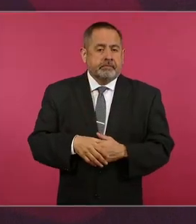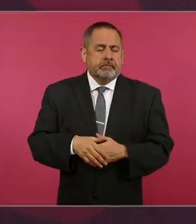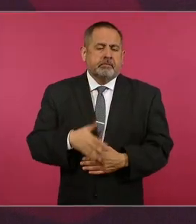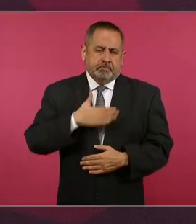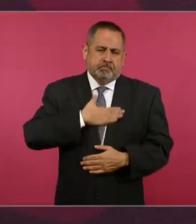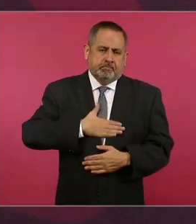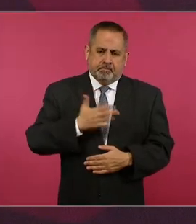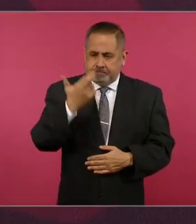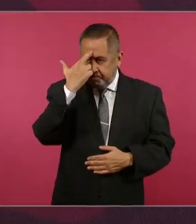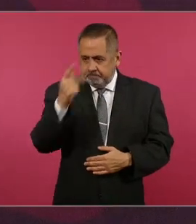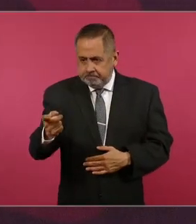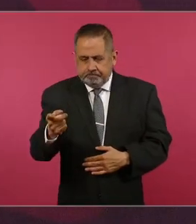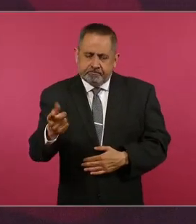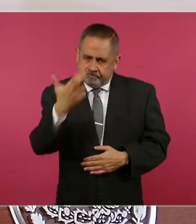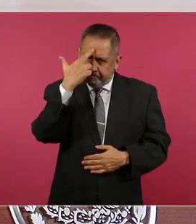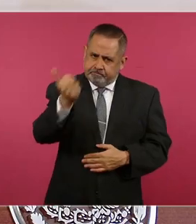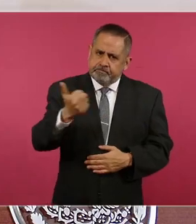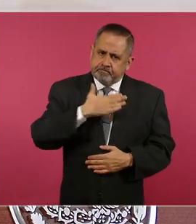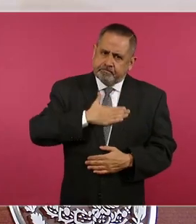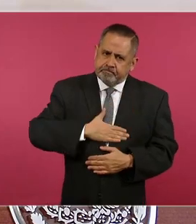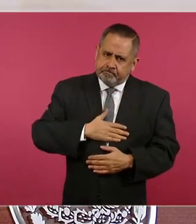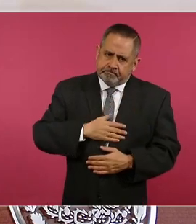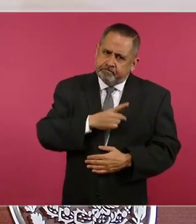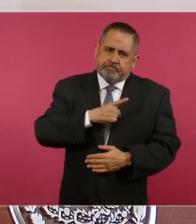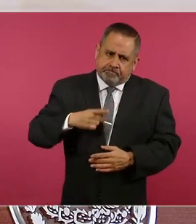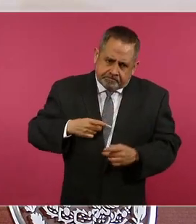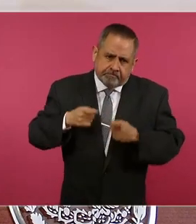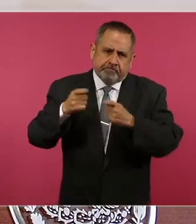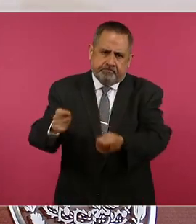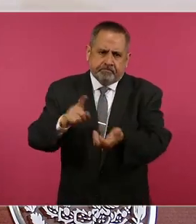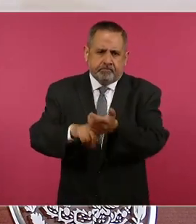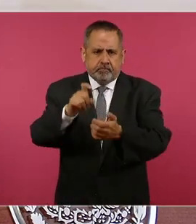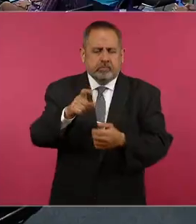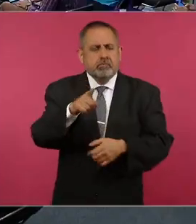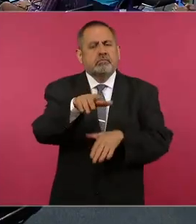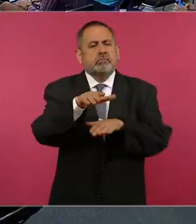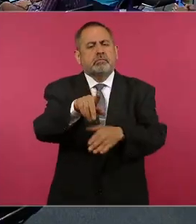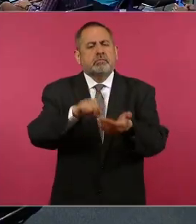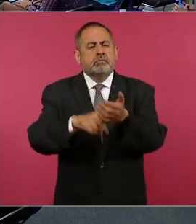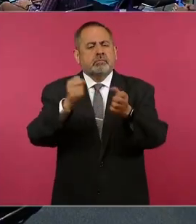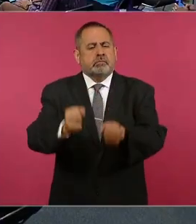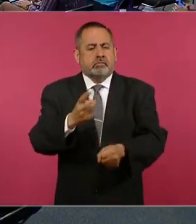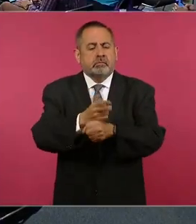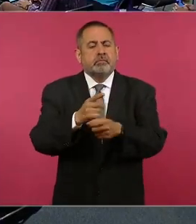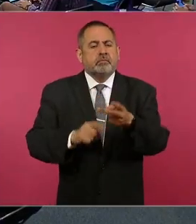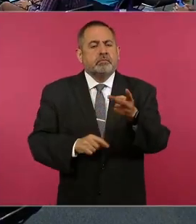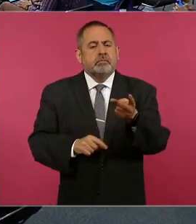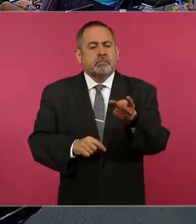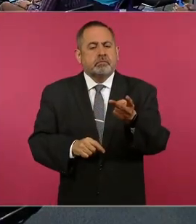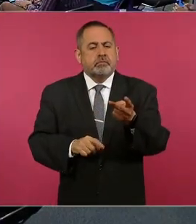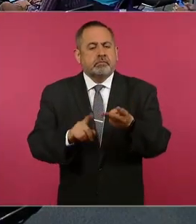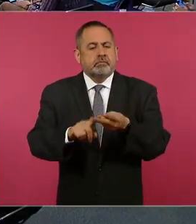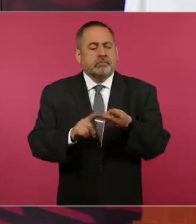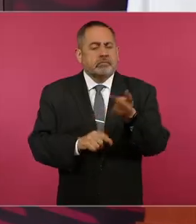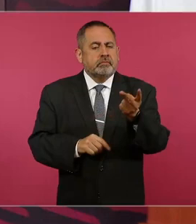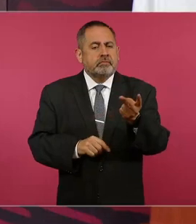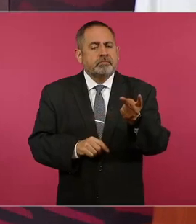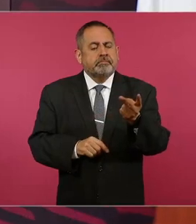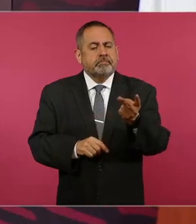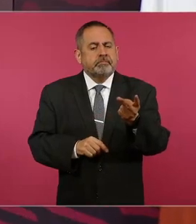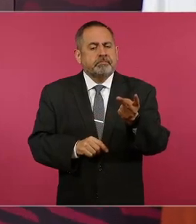justa su demanda y tienen razón y lo de seguridad se